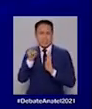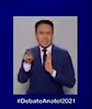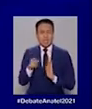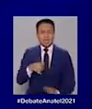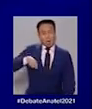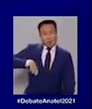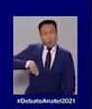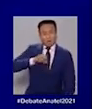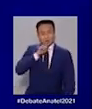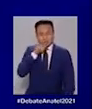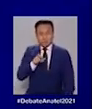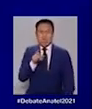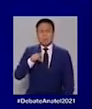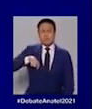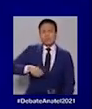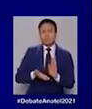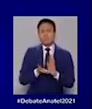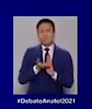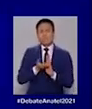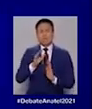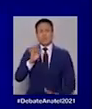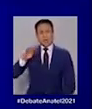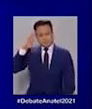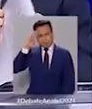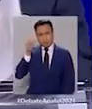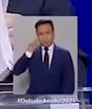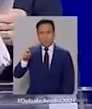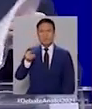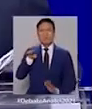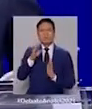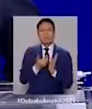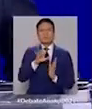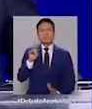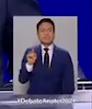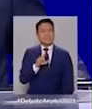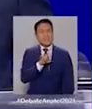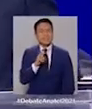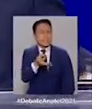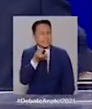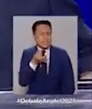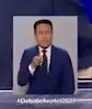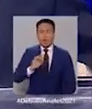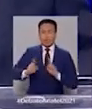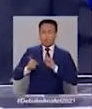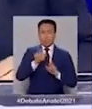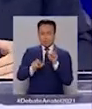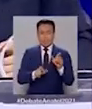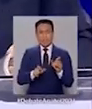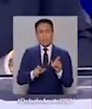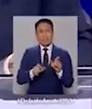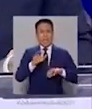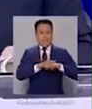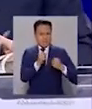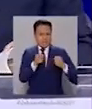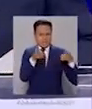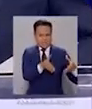y en la acción y la comunicación política de todos los días. No va a ser fácil aprobar eso porque la derecha sabe que está perdiendo